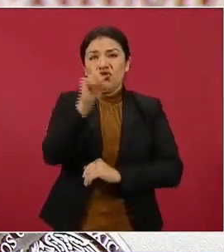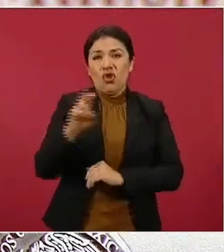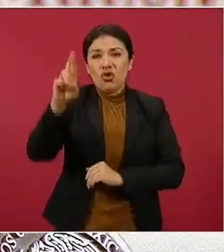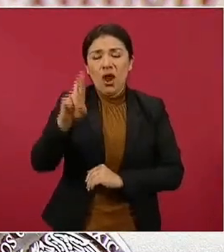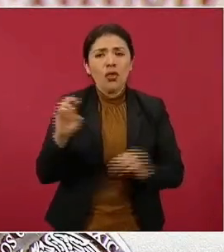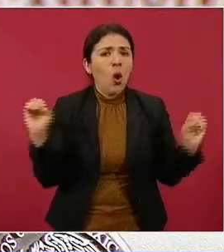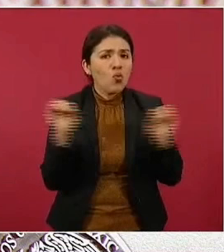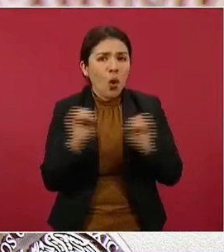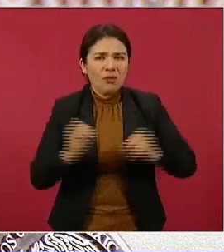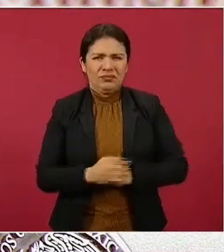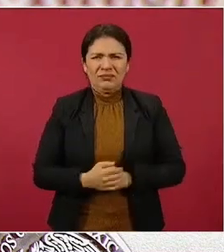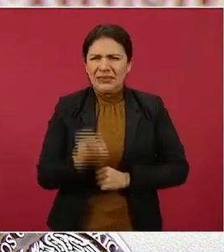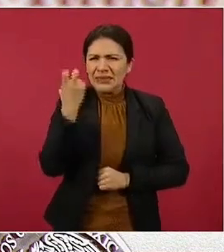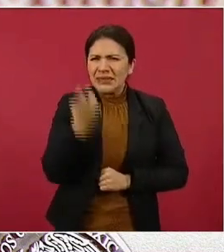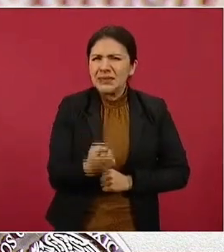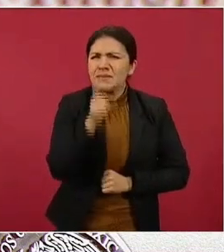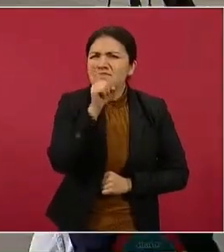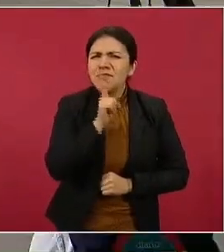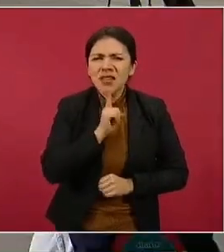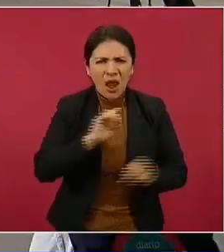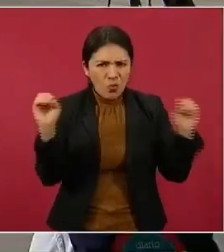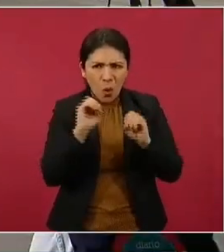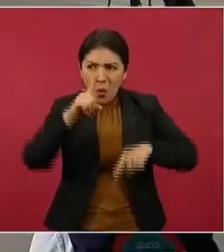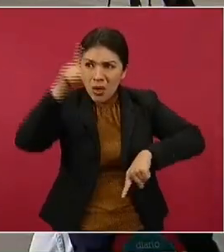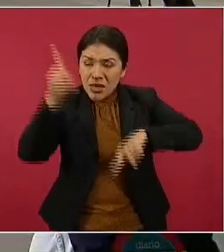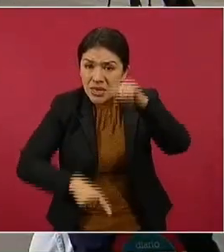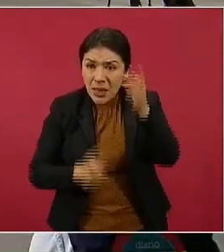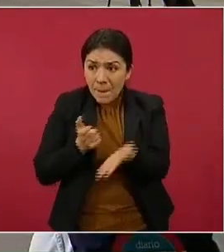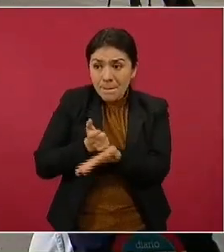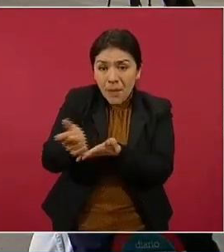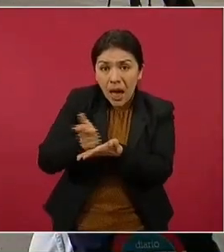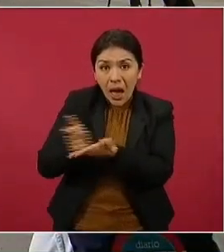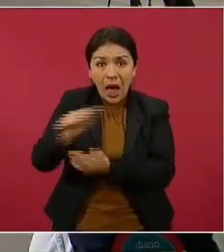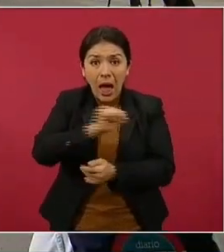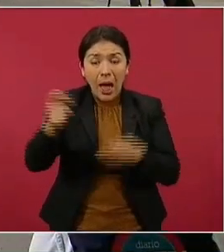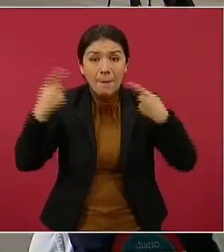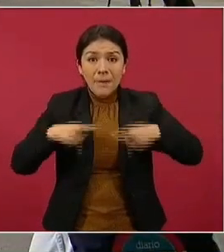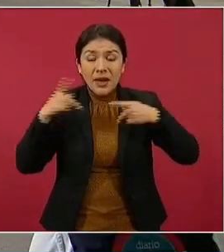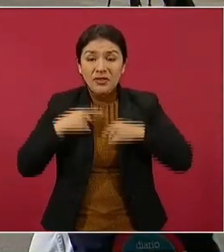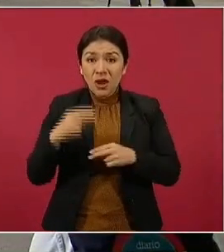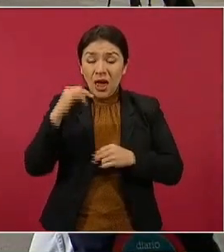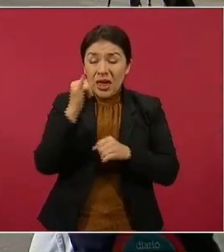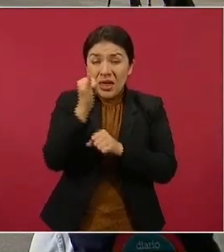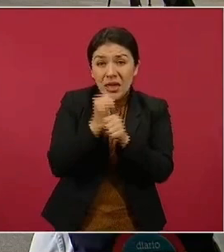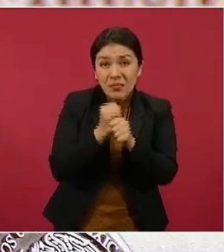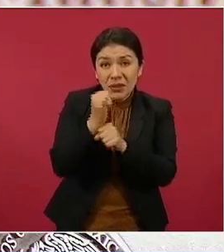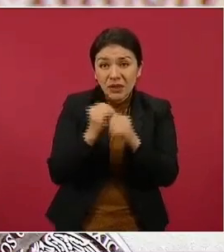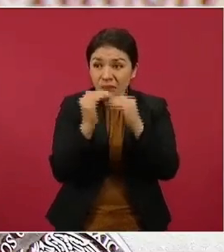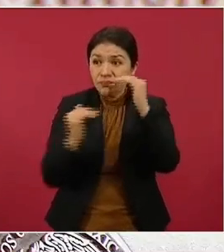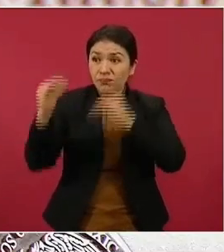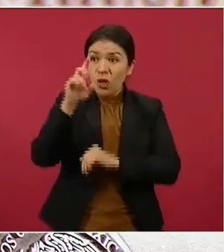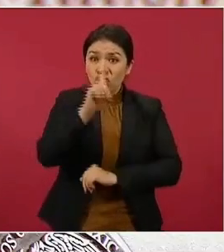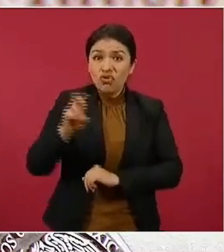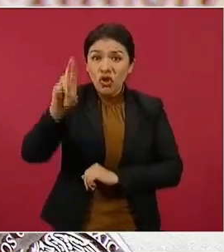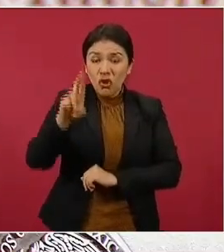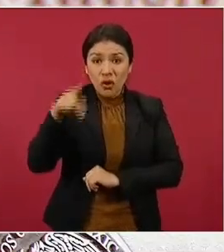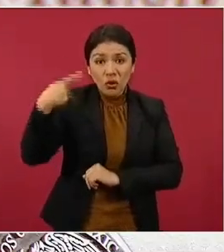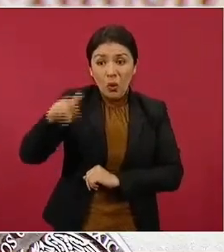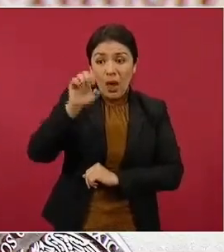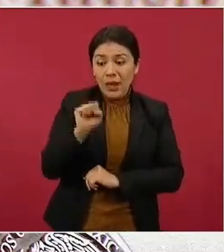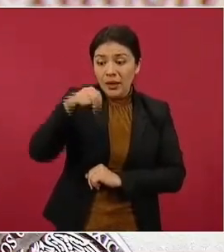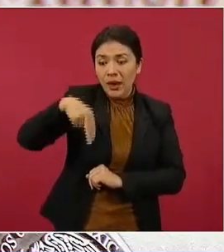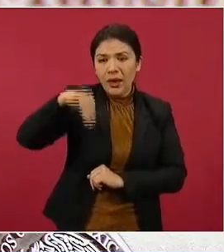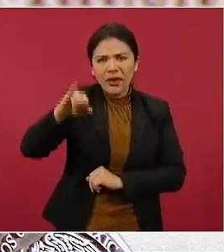han cancelado ni suspendido los pagos a investigadores postdoctorales del Sistema Nacional